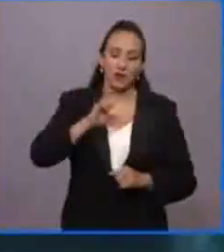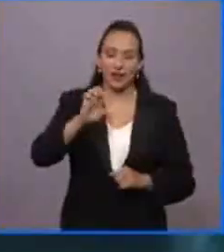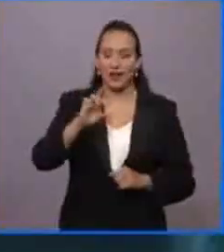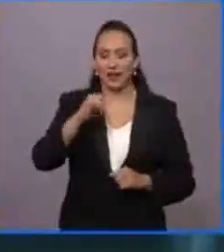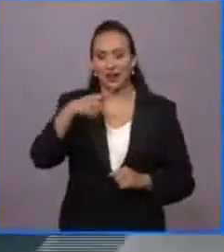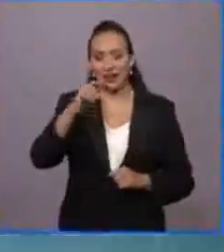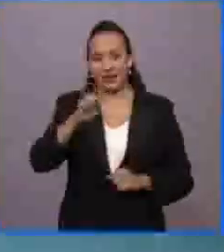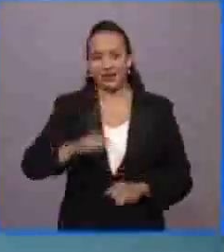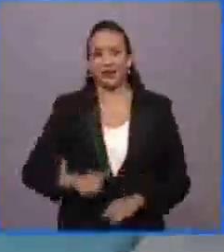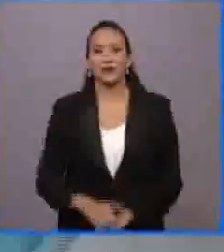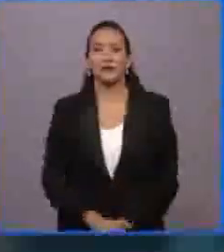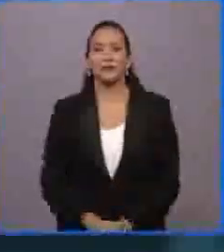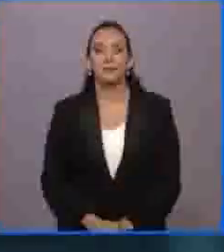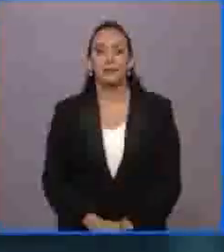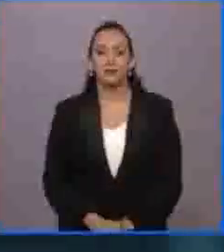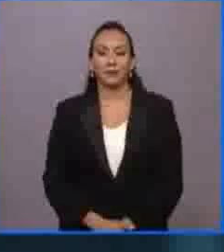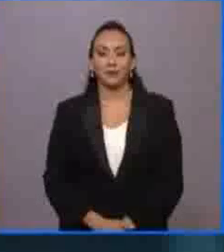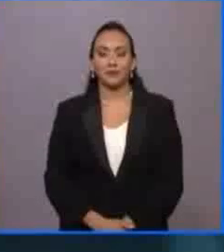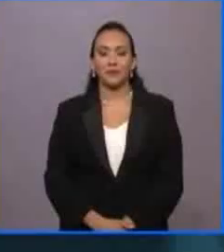Estrada Ruiz.